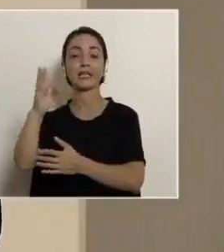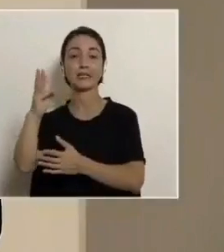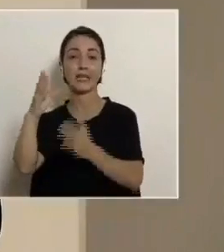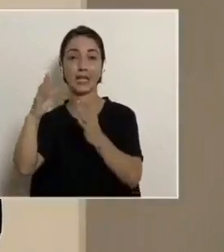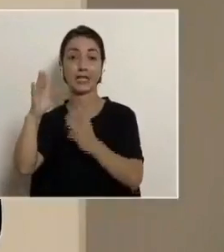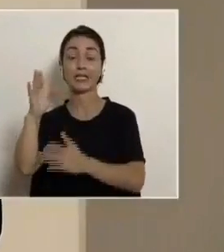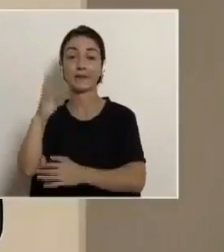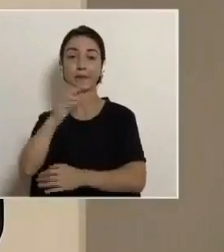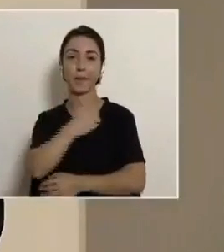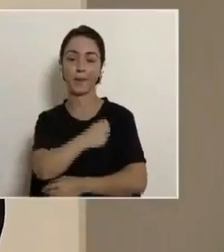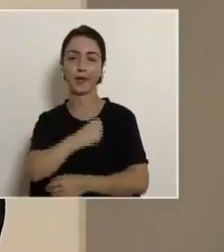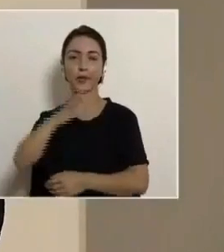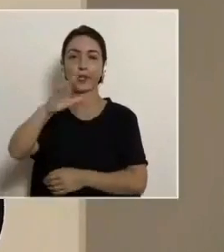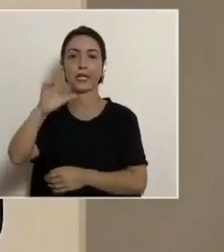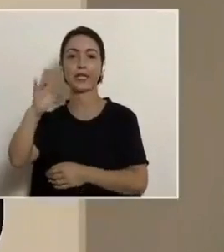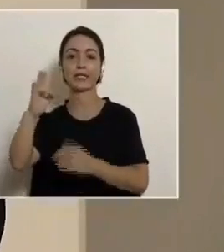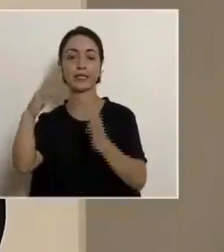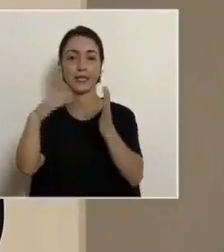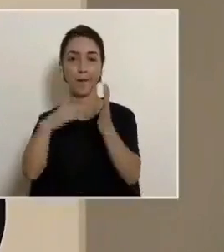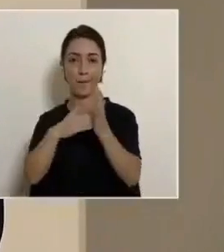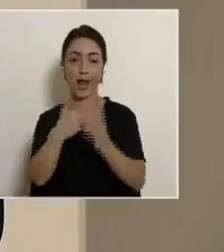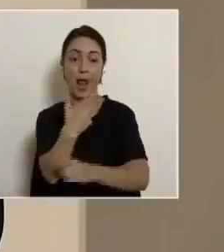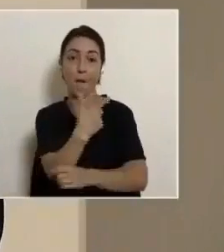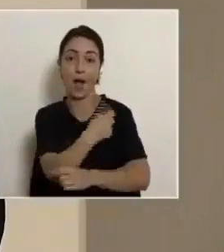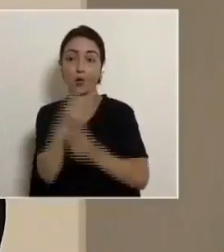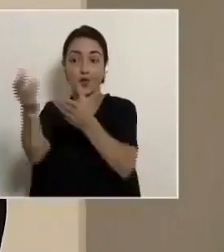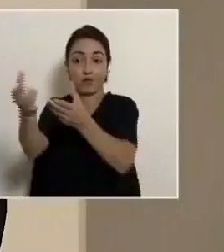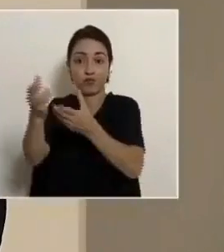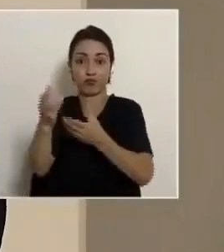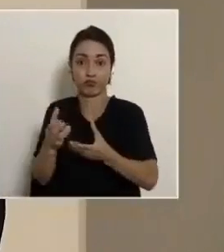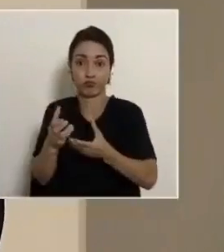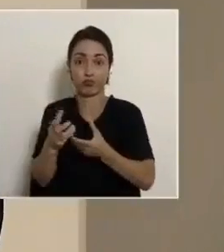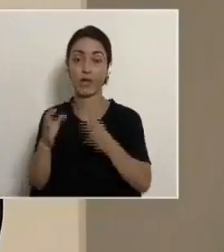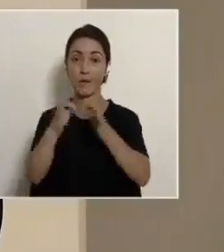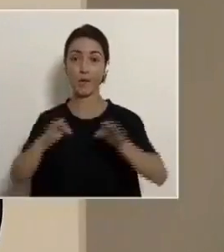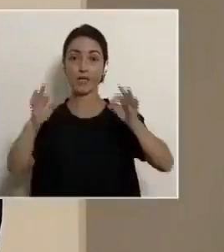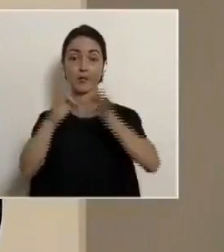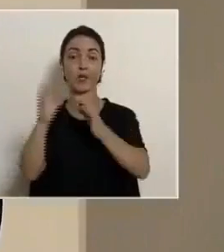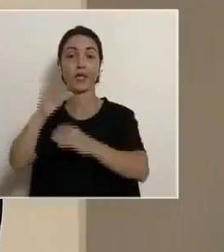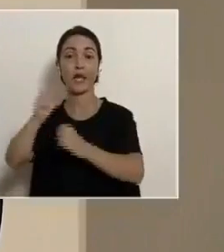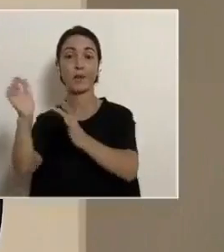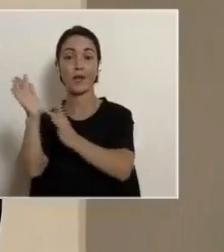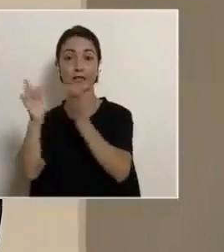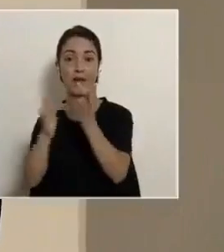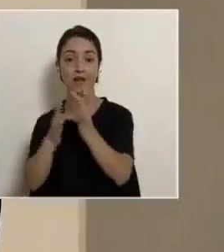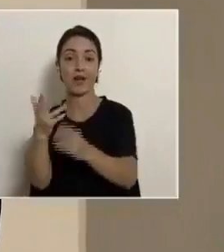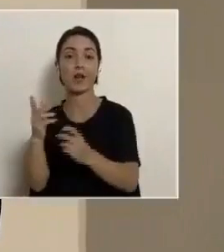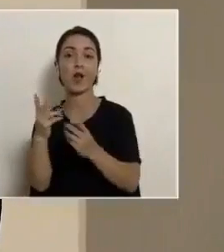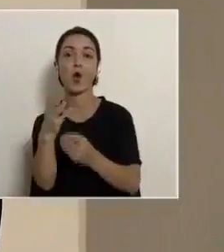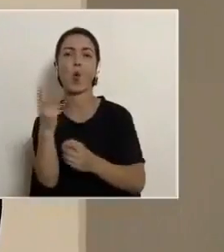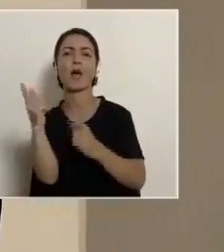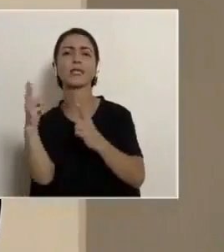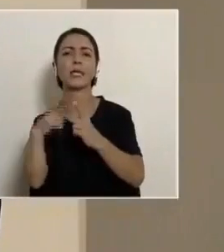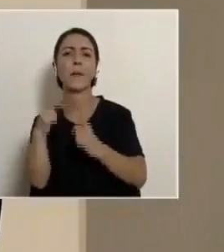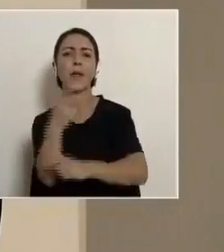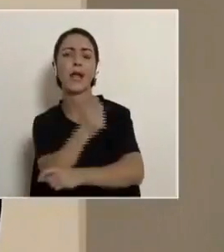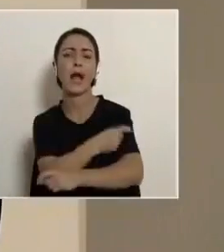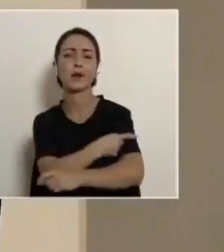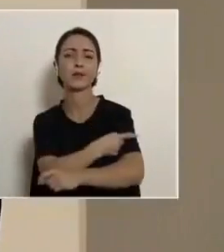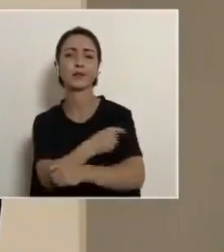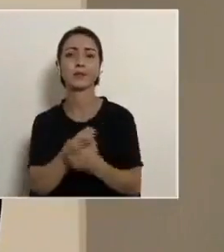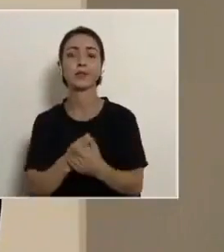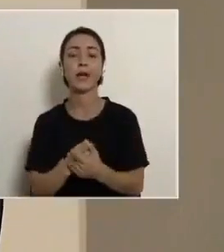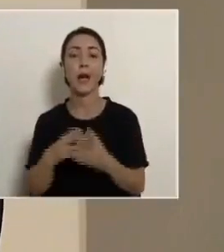se recibieron. Y más importante aún, en abril se aplicaron más de 550.000